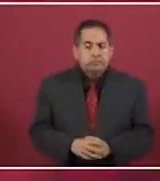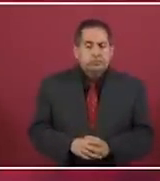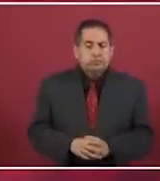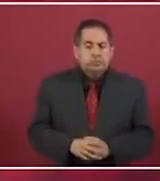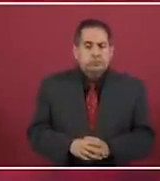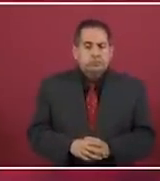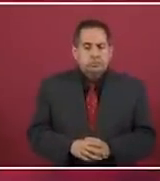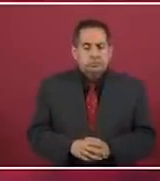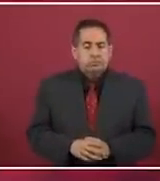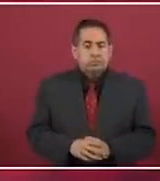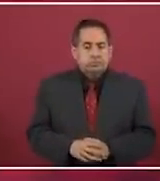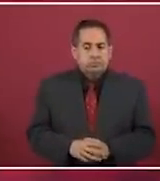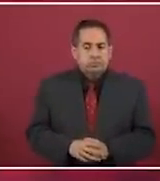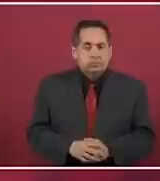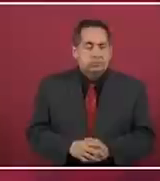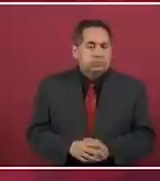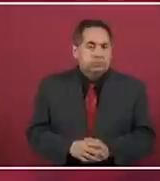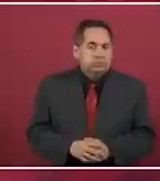la